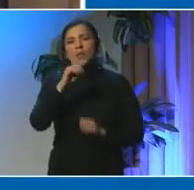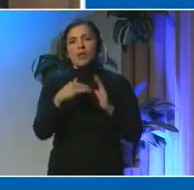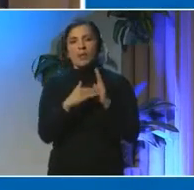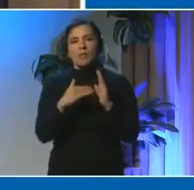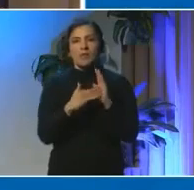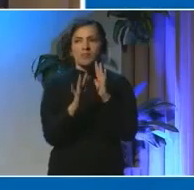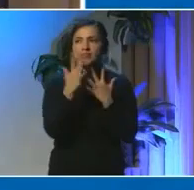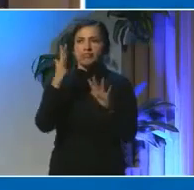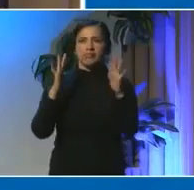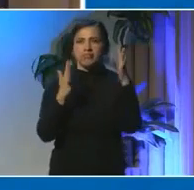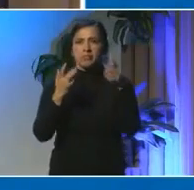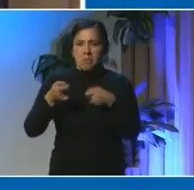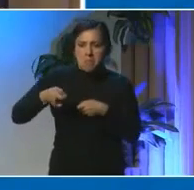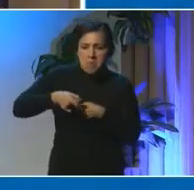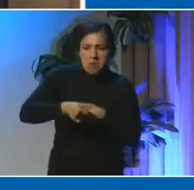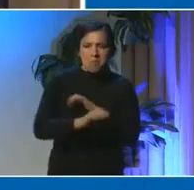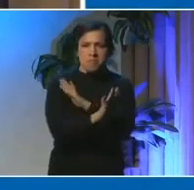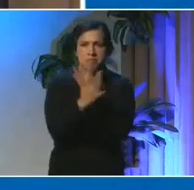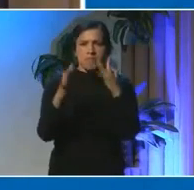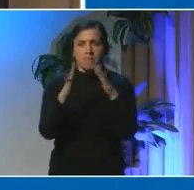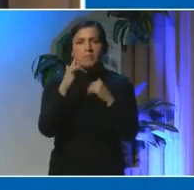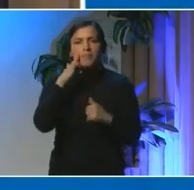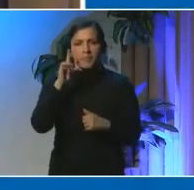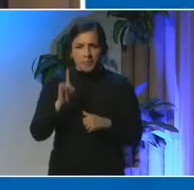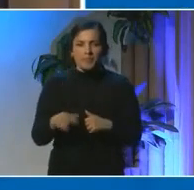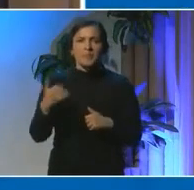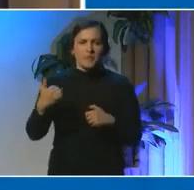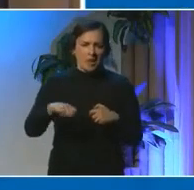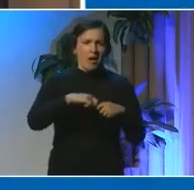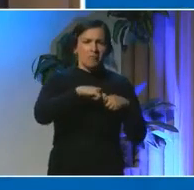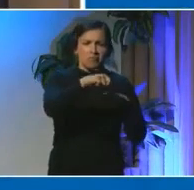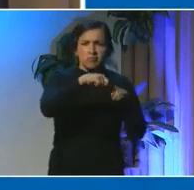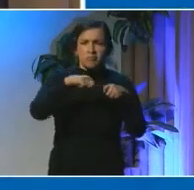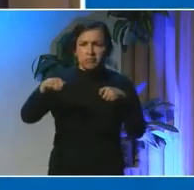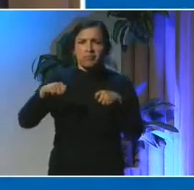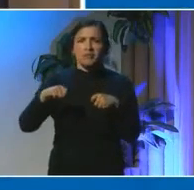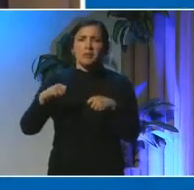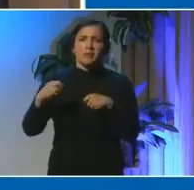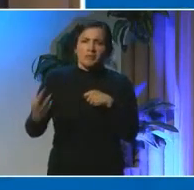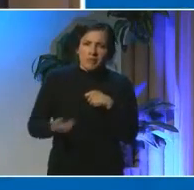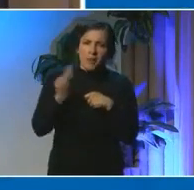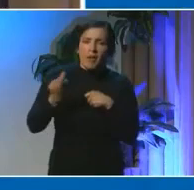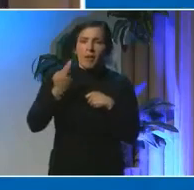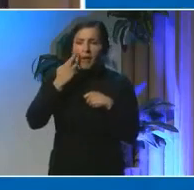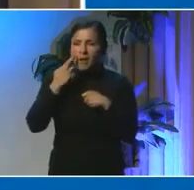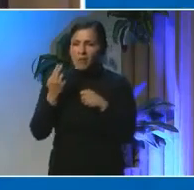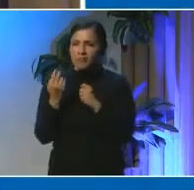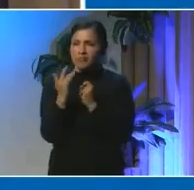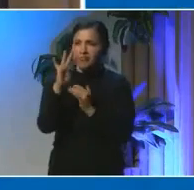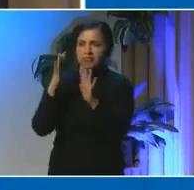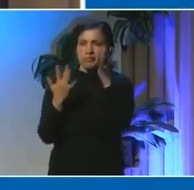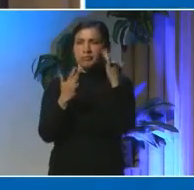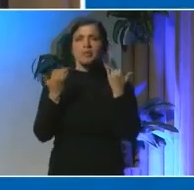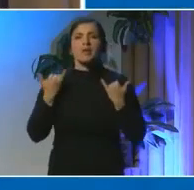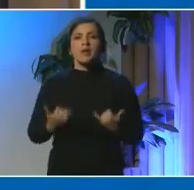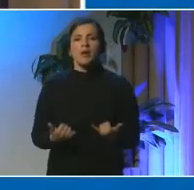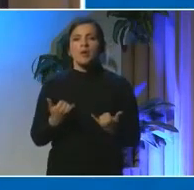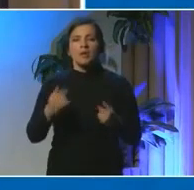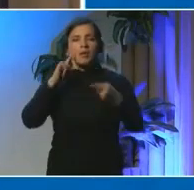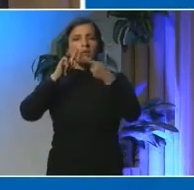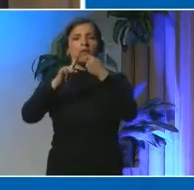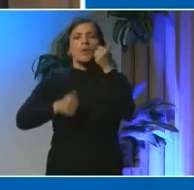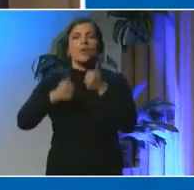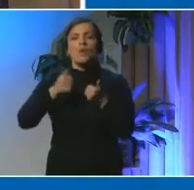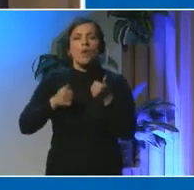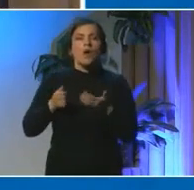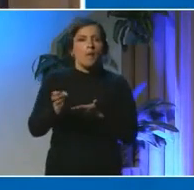estamos en más de 8500 hectáreas haciendo estas acciones de conservación y reforest pero ahora nuestra apuesta es biodiversidad justamente